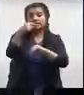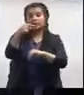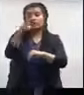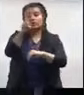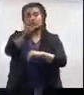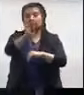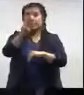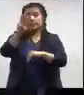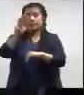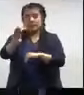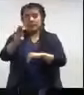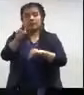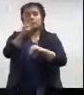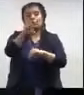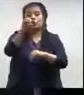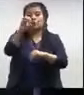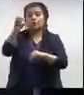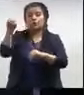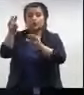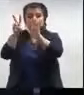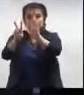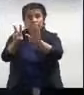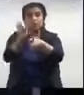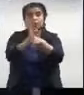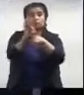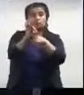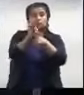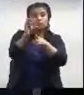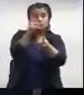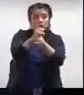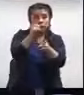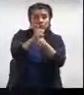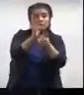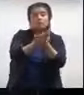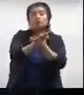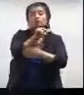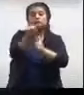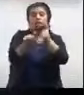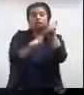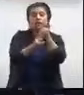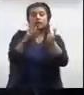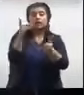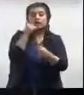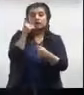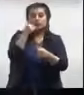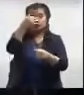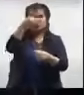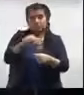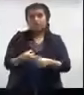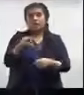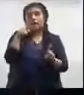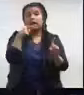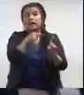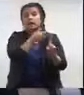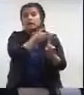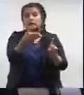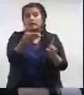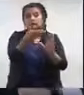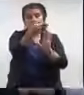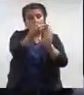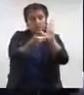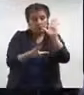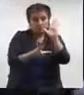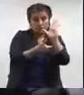633-2007. Para el cumplimiento de sus funciones cuenta con subdirecciones y direcciones, siendo estas las